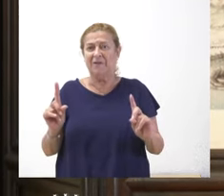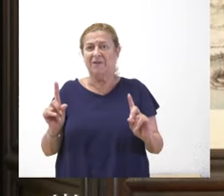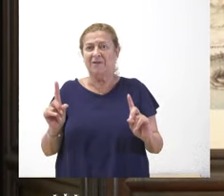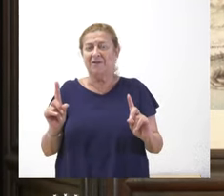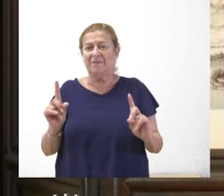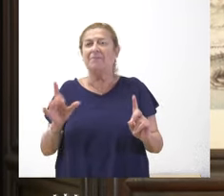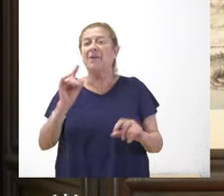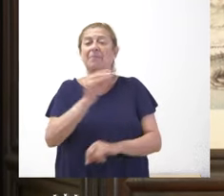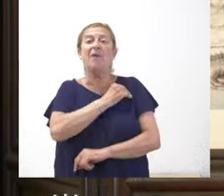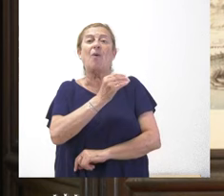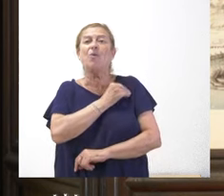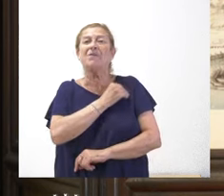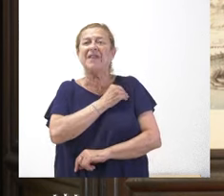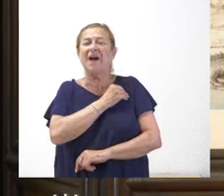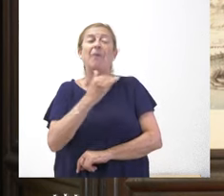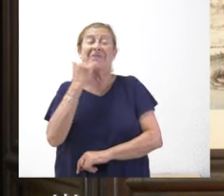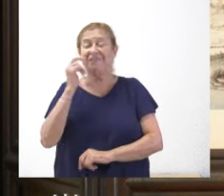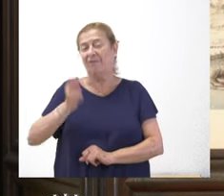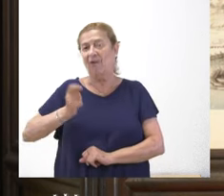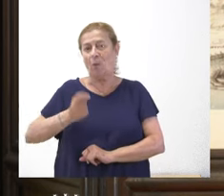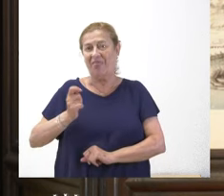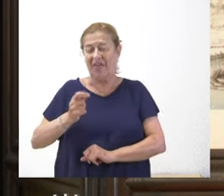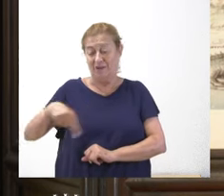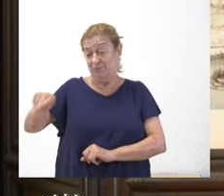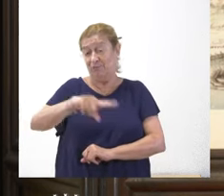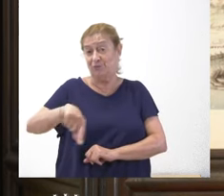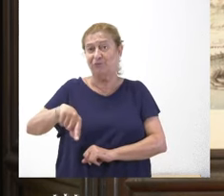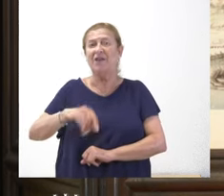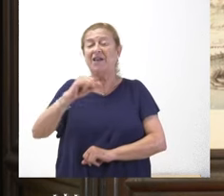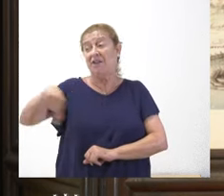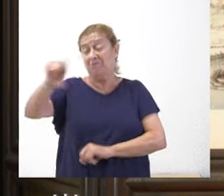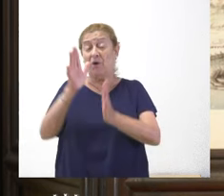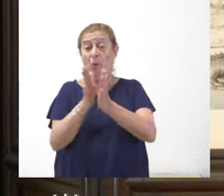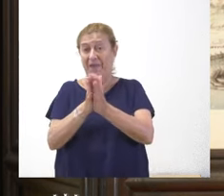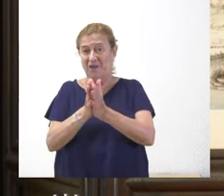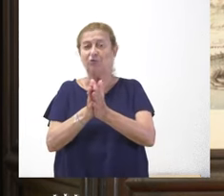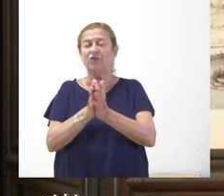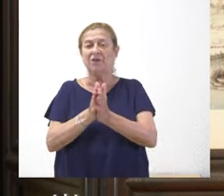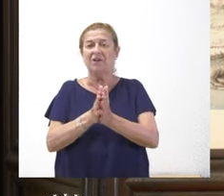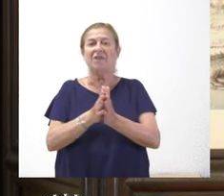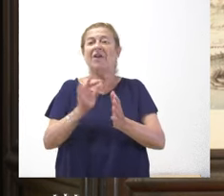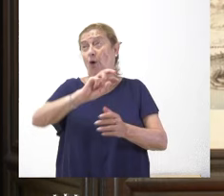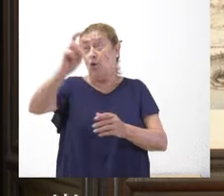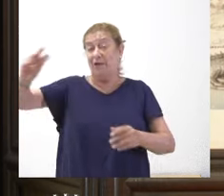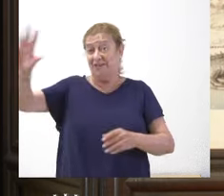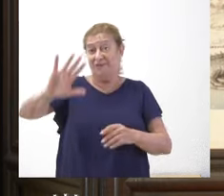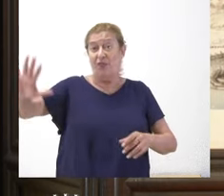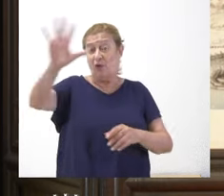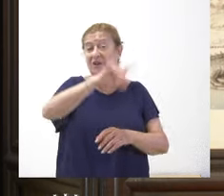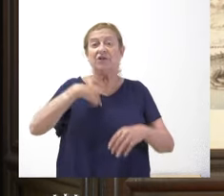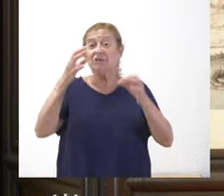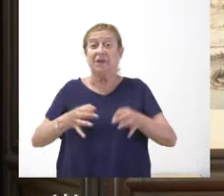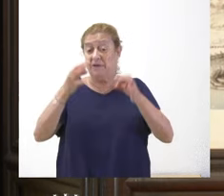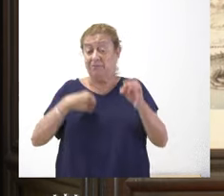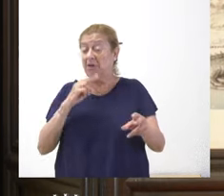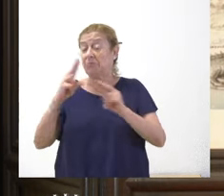me lo preguntan con bastante frecuencia ustedes y sus compañeros de otros lugares y siempre doy la